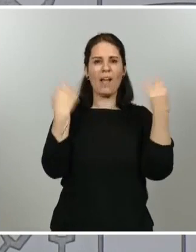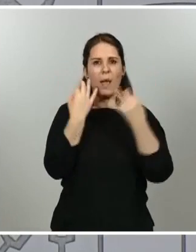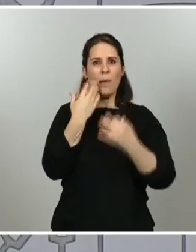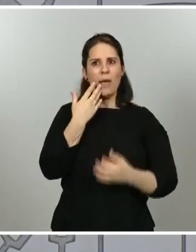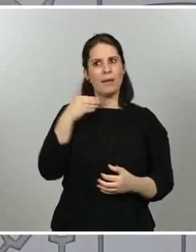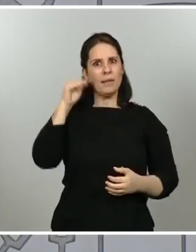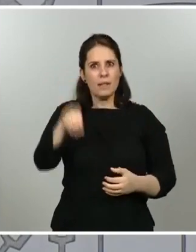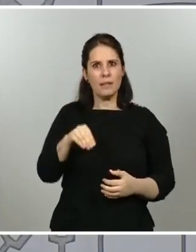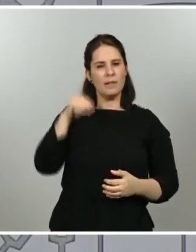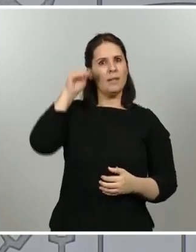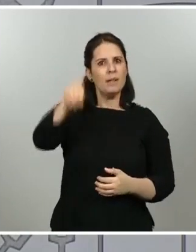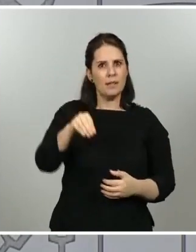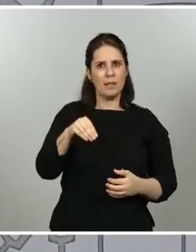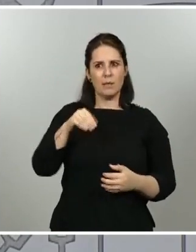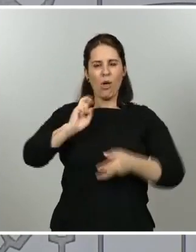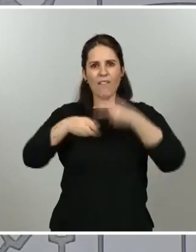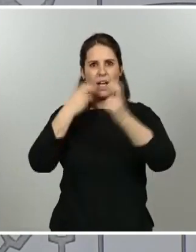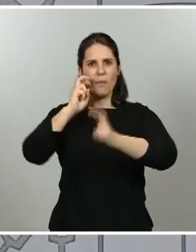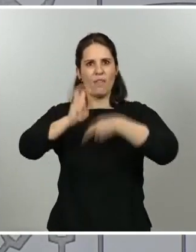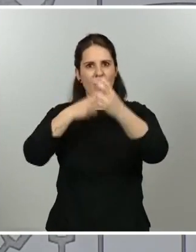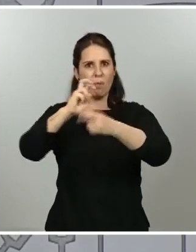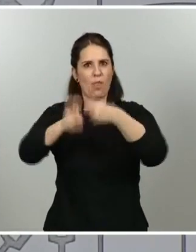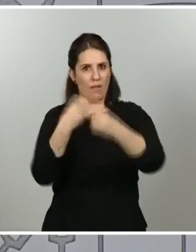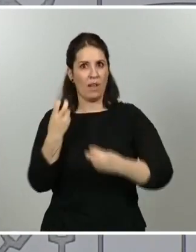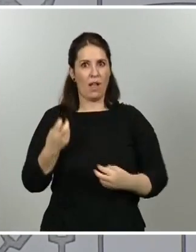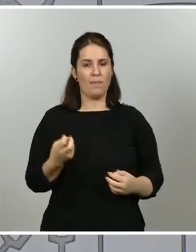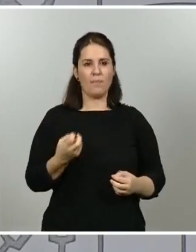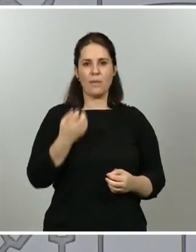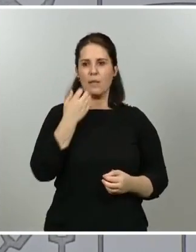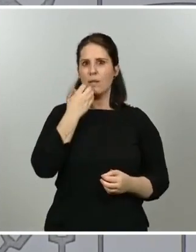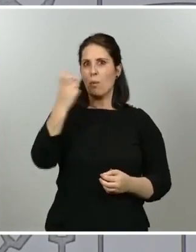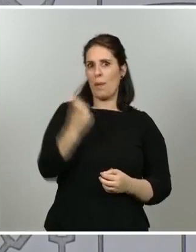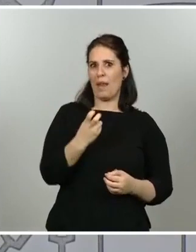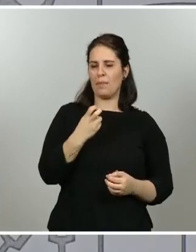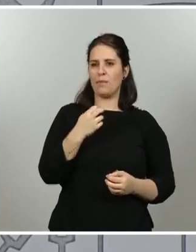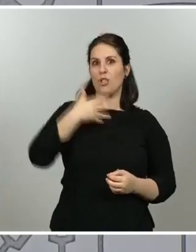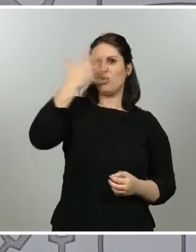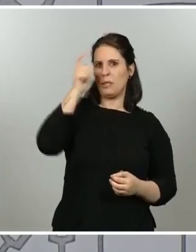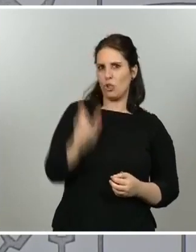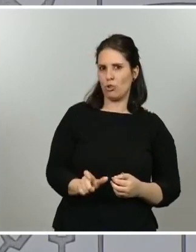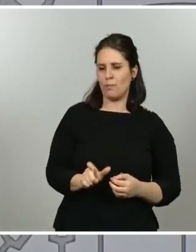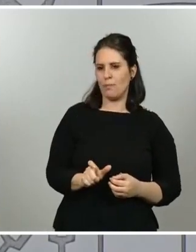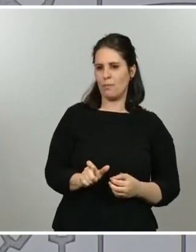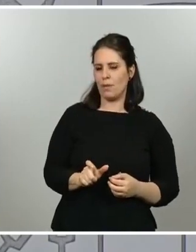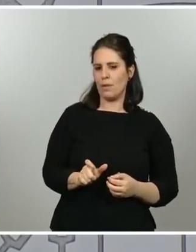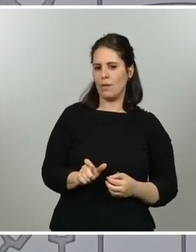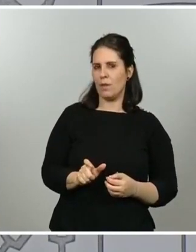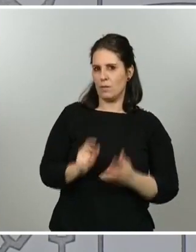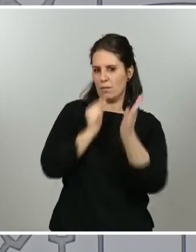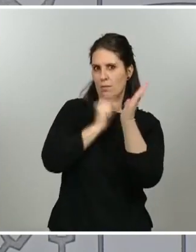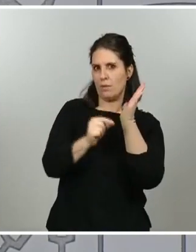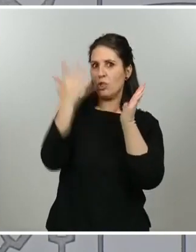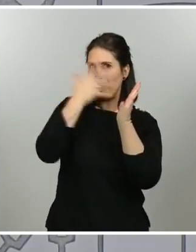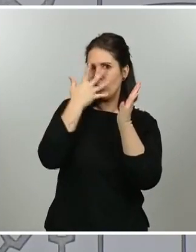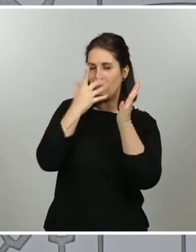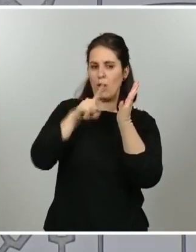y modificando cada uno de los casos. Si un caso entra como sospechoso, llega un resultado, pasa a ser un resultado positivo, pasa a ser un caso